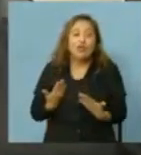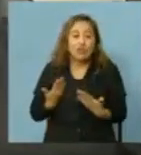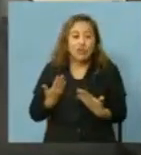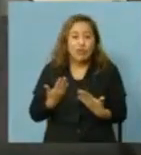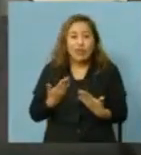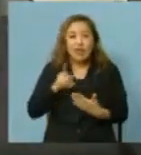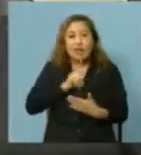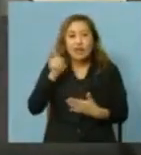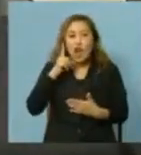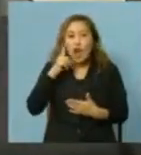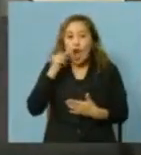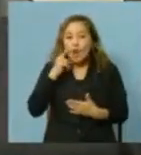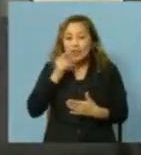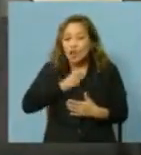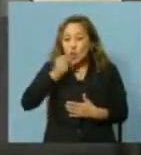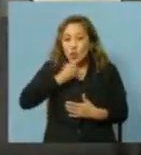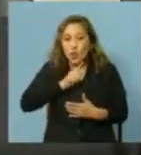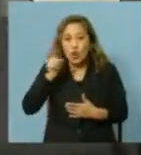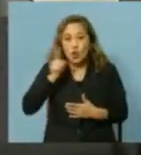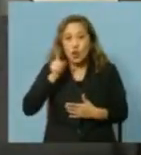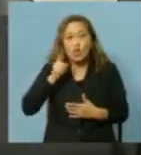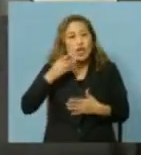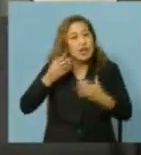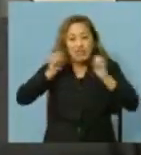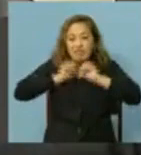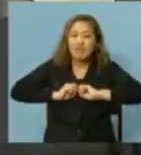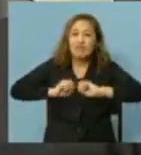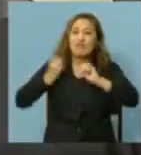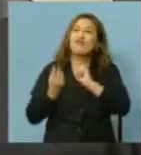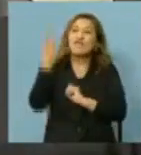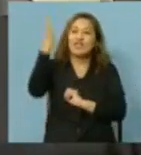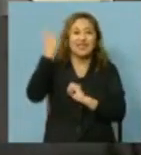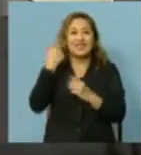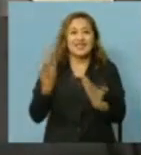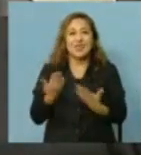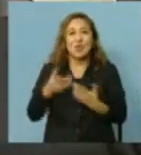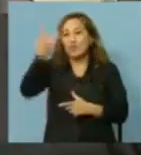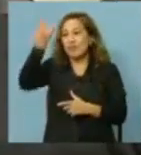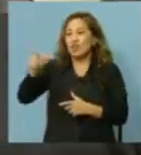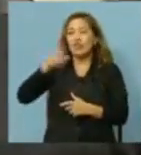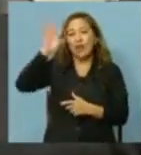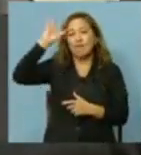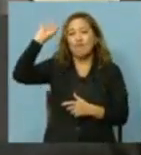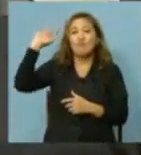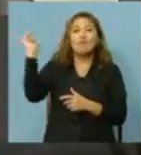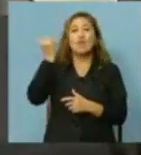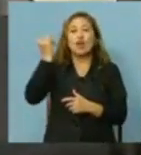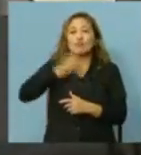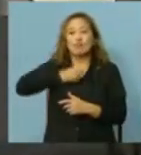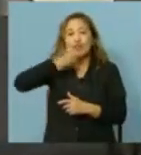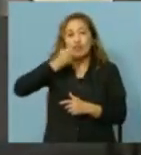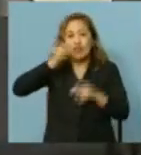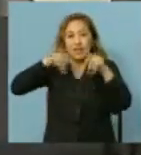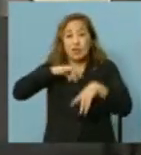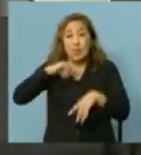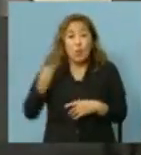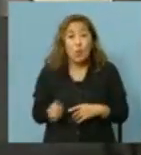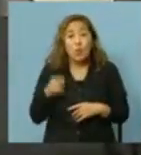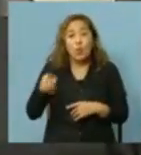Carlos, a través de nuestra labor, siga brillando como lo que fue en vida, un gran periodista. De eso es lo que